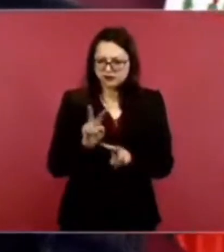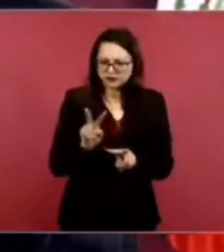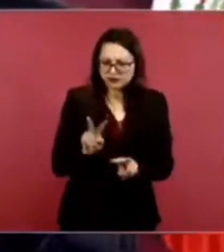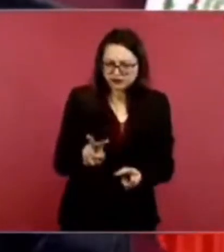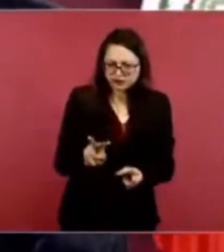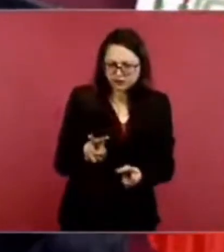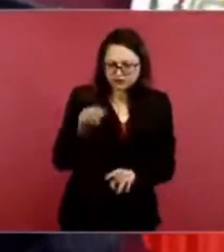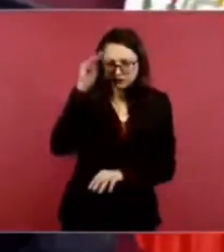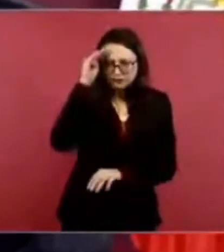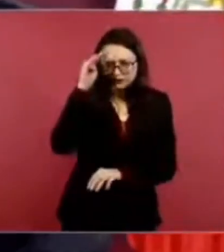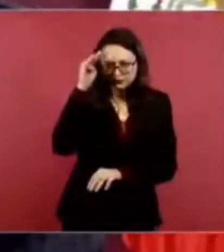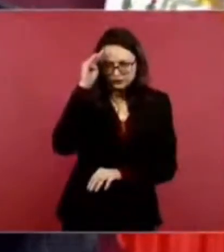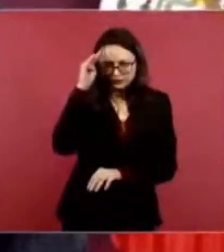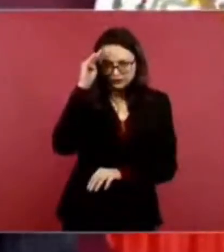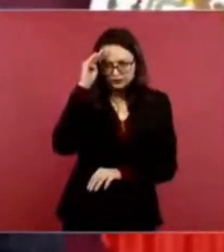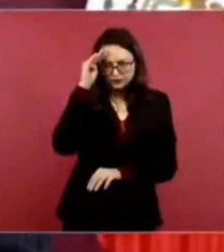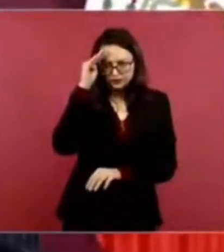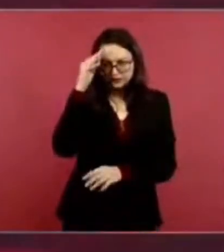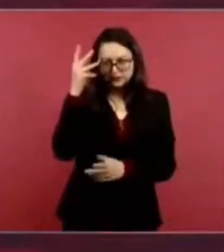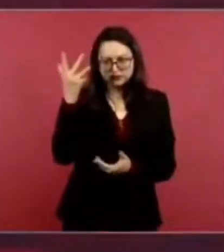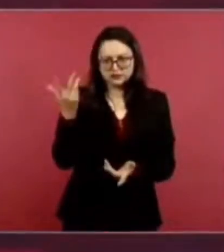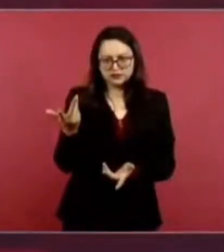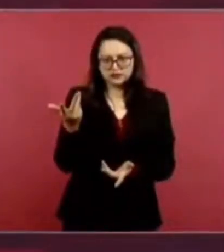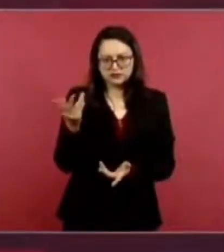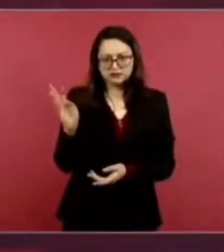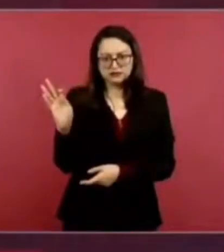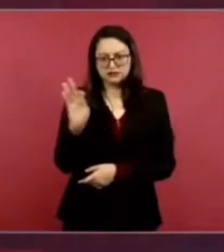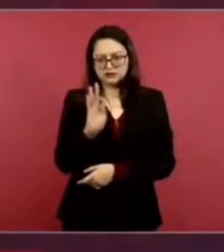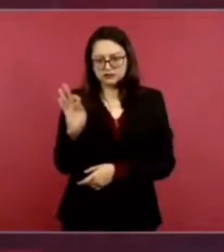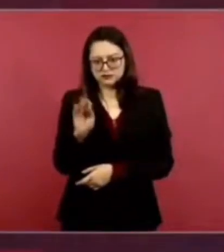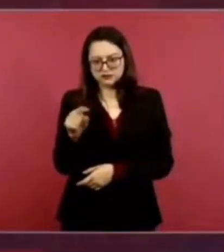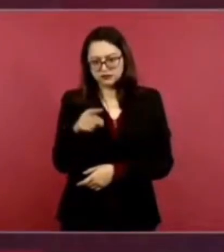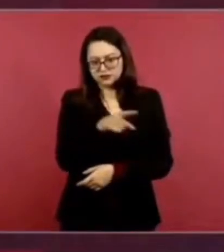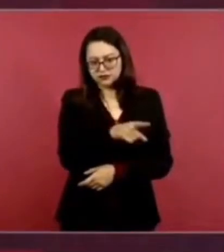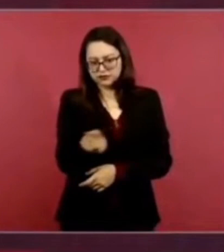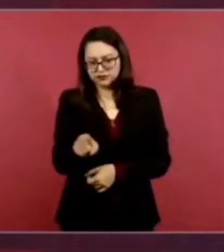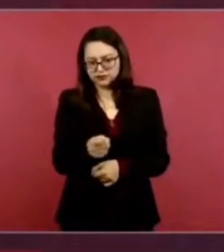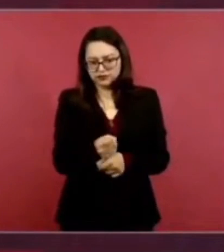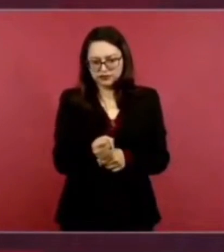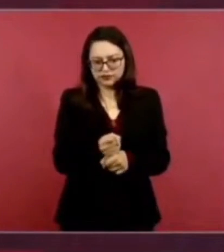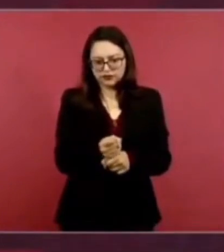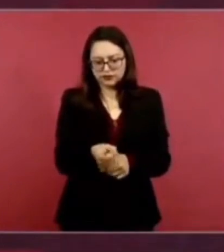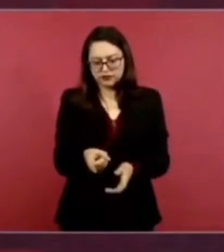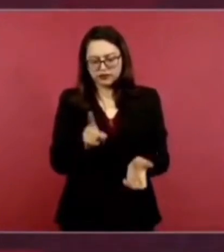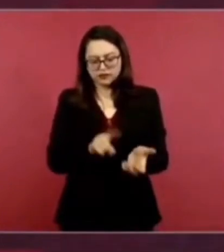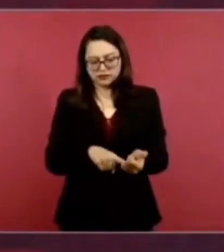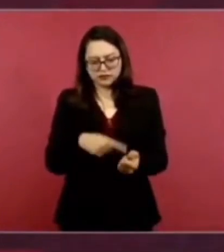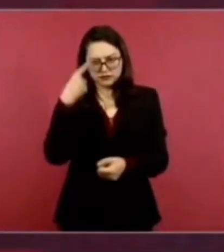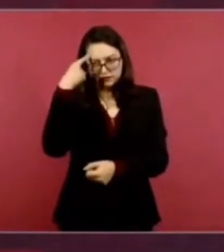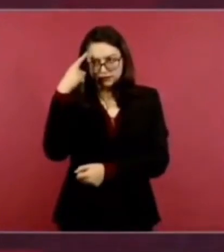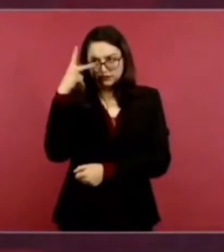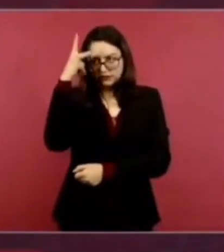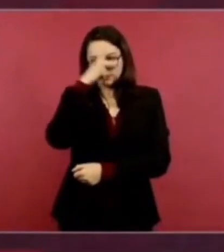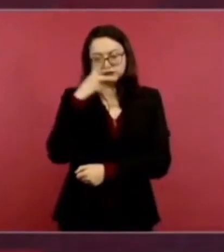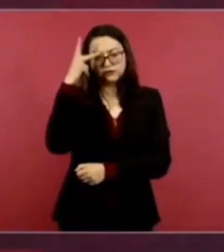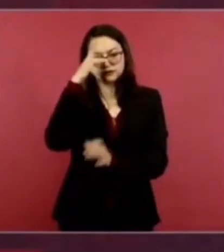que se habían llevado a cabo estudios análisis de acuerdo al